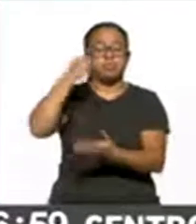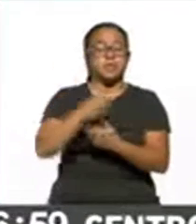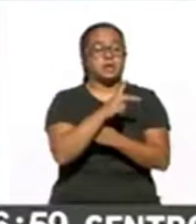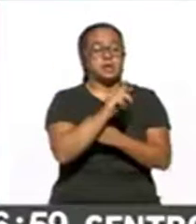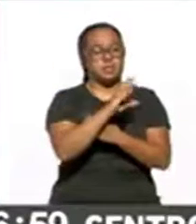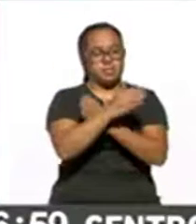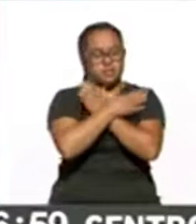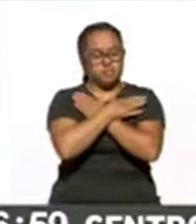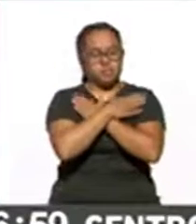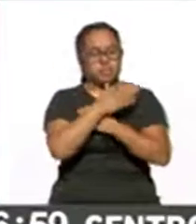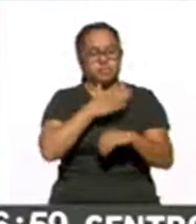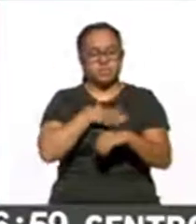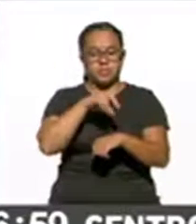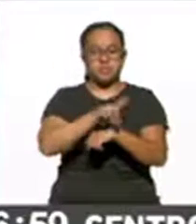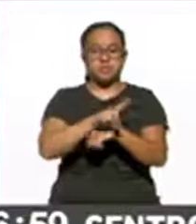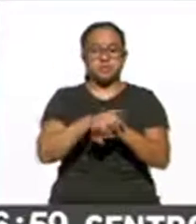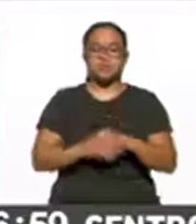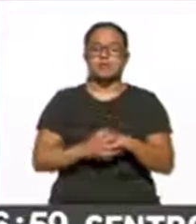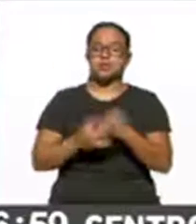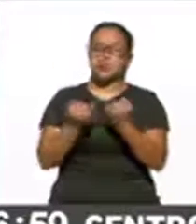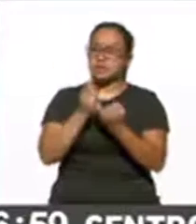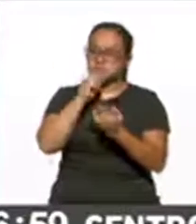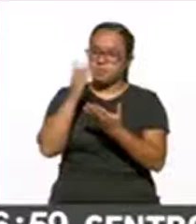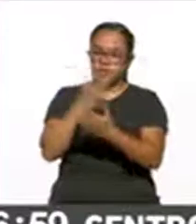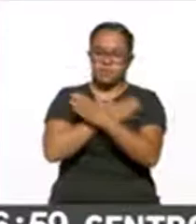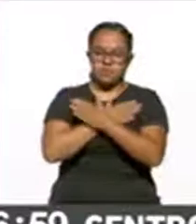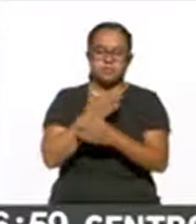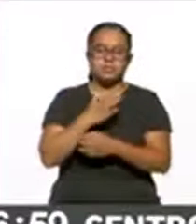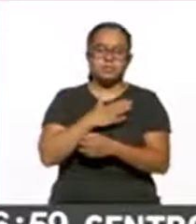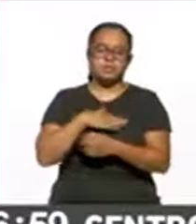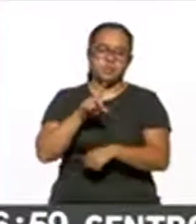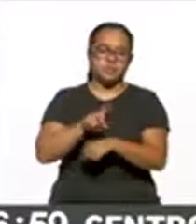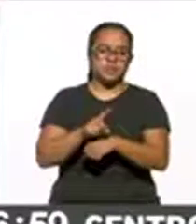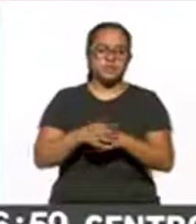un abrazo, buenos días. Un abrazo, Lupita, un gusto estar contigo, buen día. Pausa. Gracias.